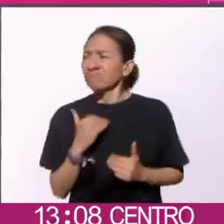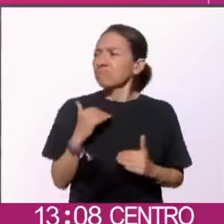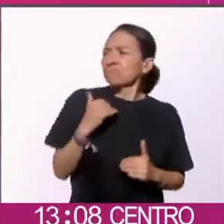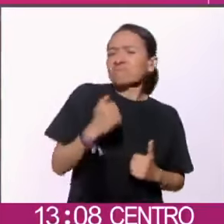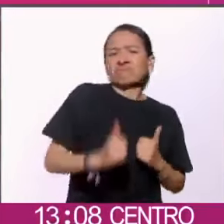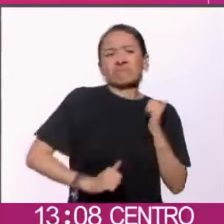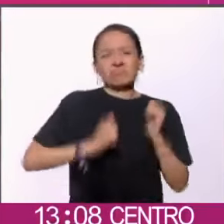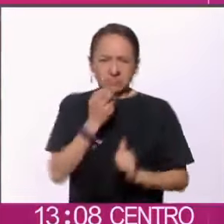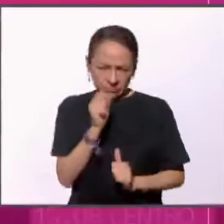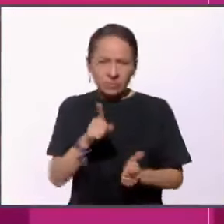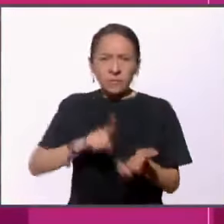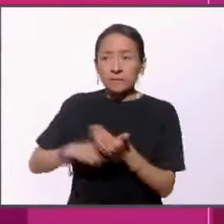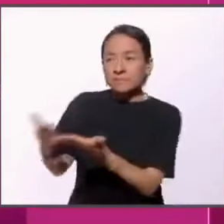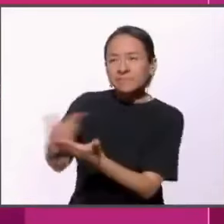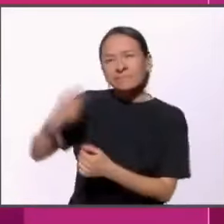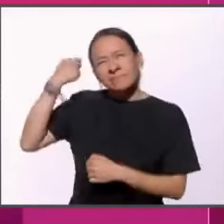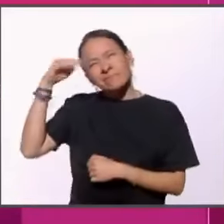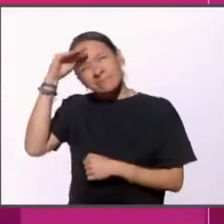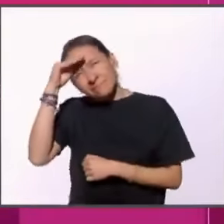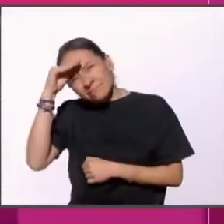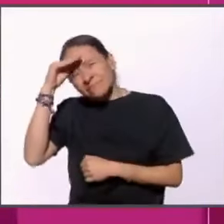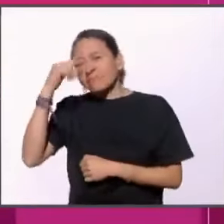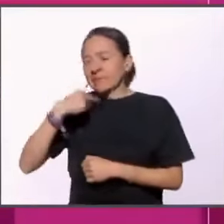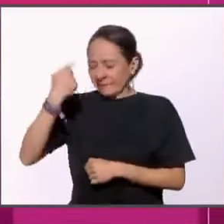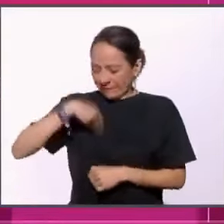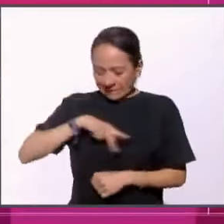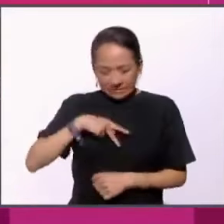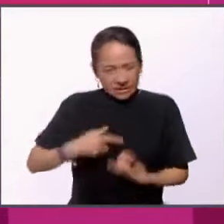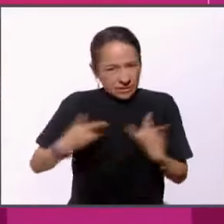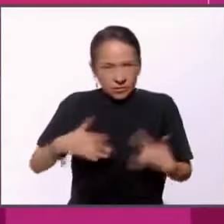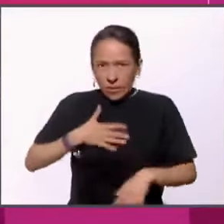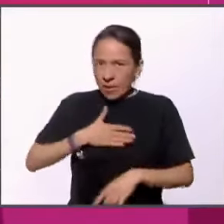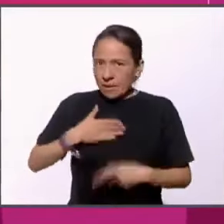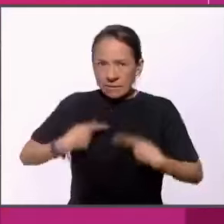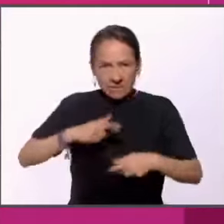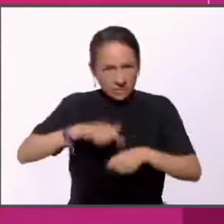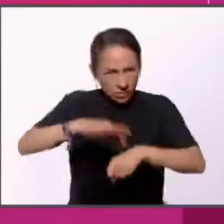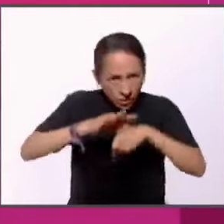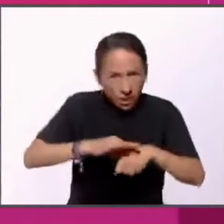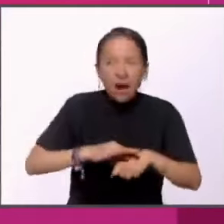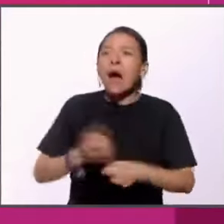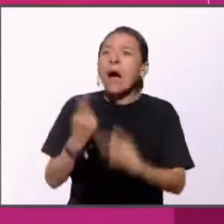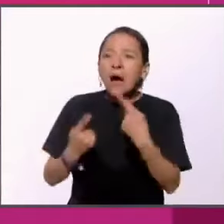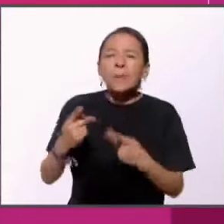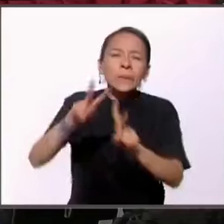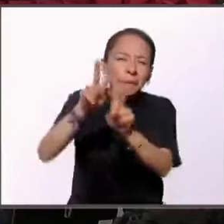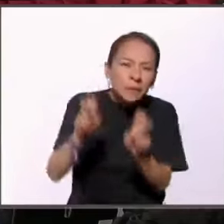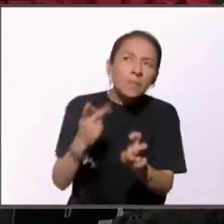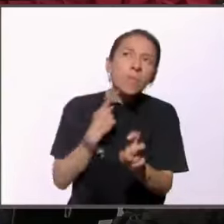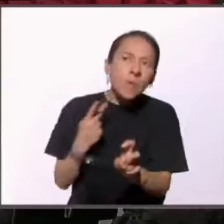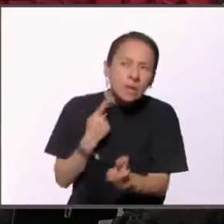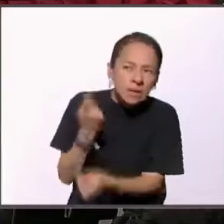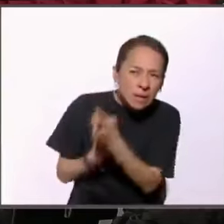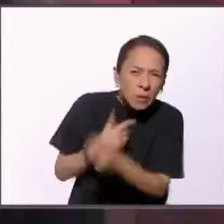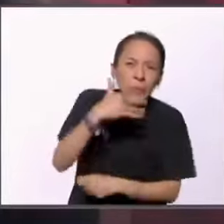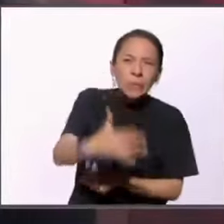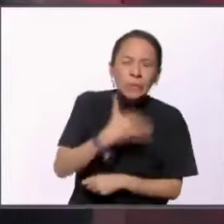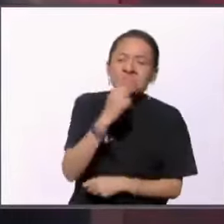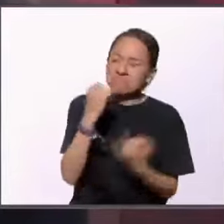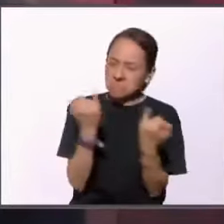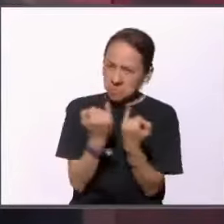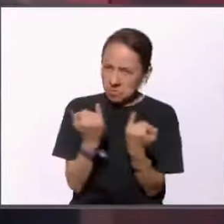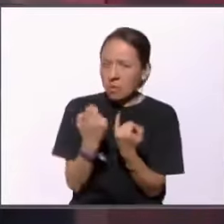Revelaciones, anécdotas personales, inéditos encuentros, diversos personajes de la política y escándalos de corrupción enmarcan el nuevo